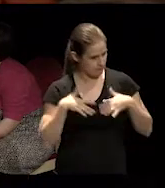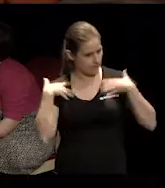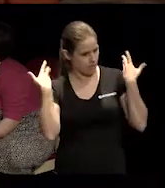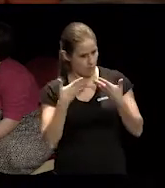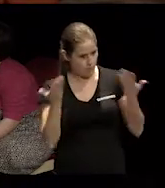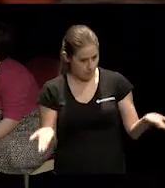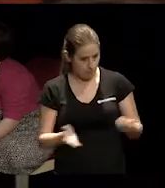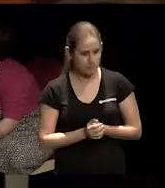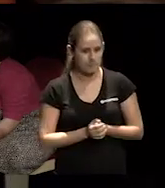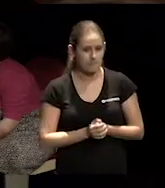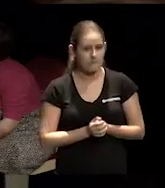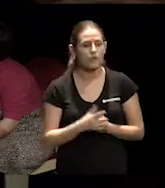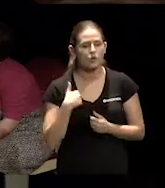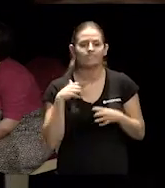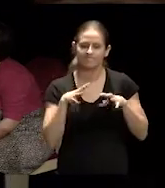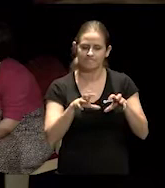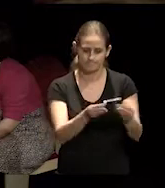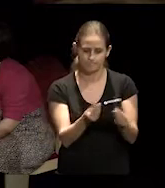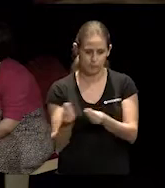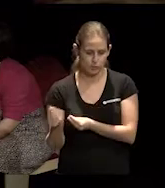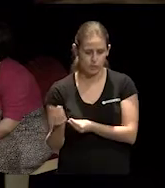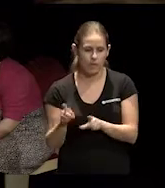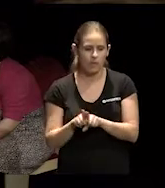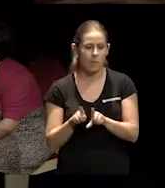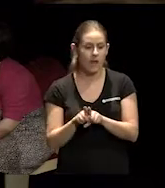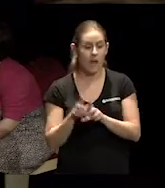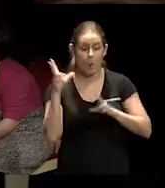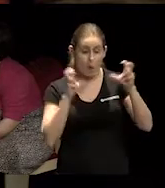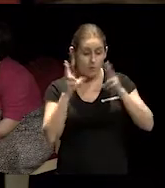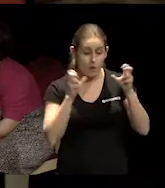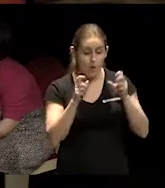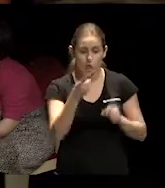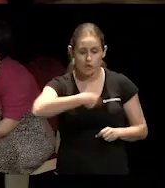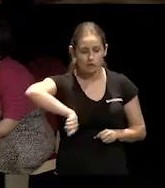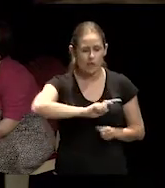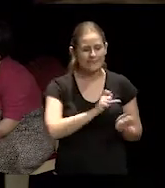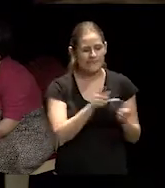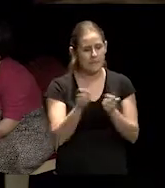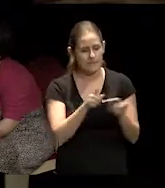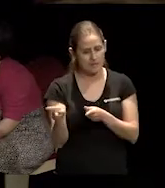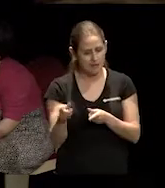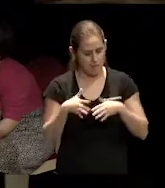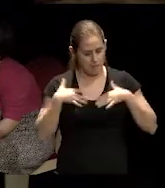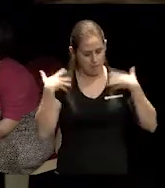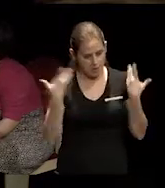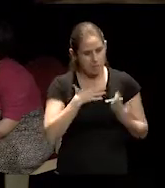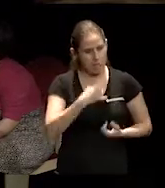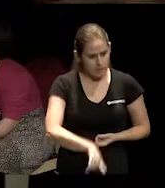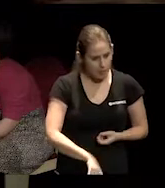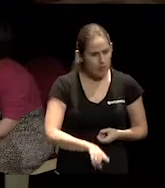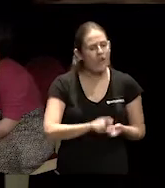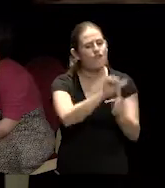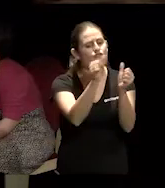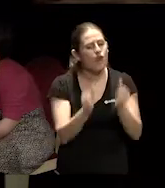cómo podemos transmitir emociones a través del cuerpo, de una manera sana, sin drama, muy sencillo,